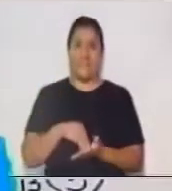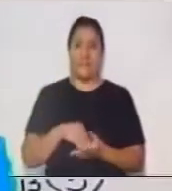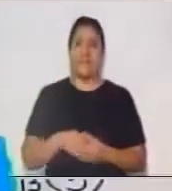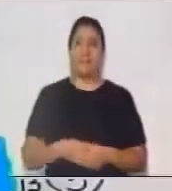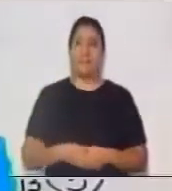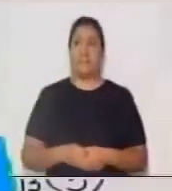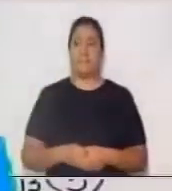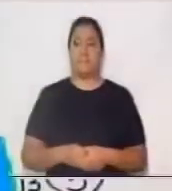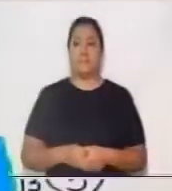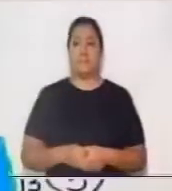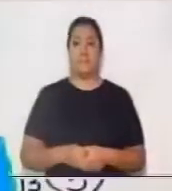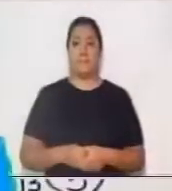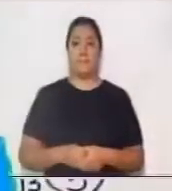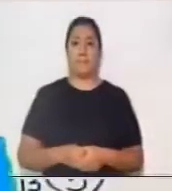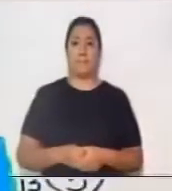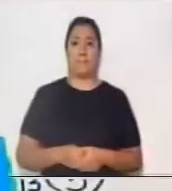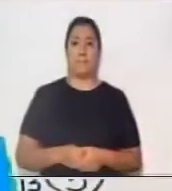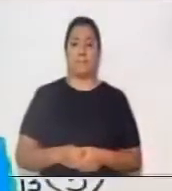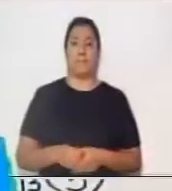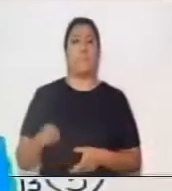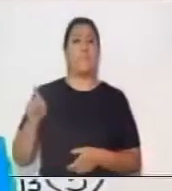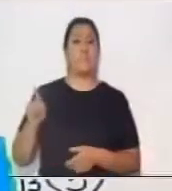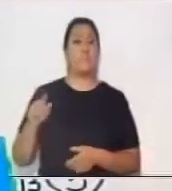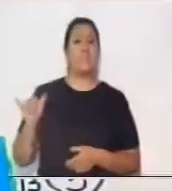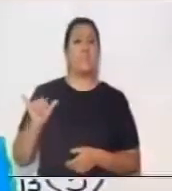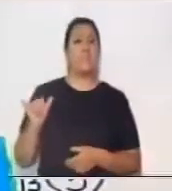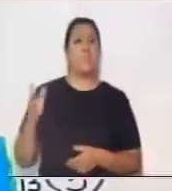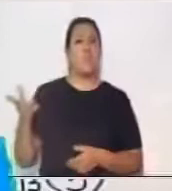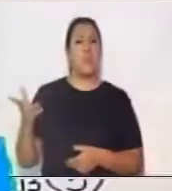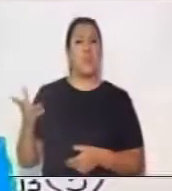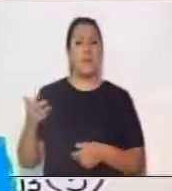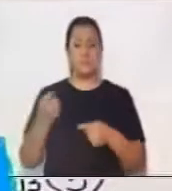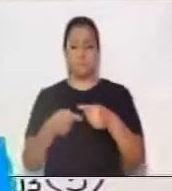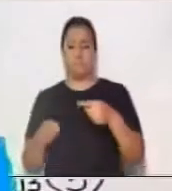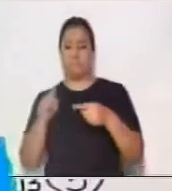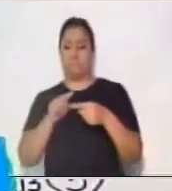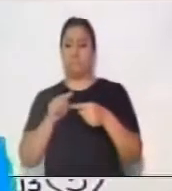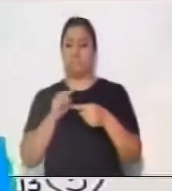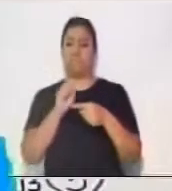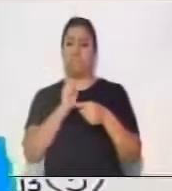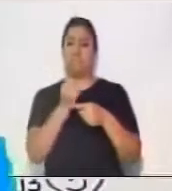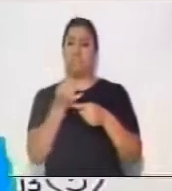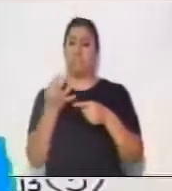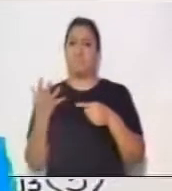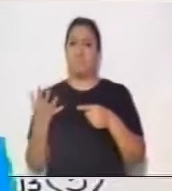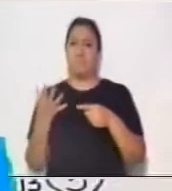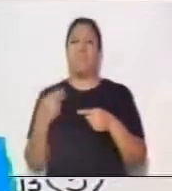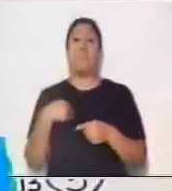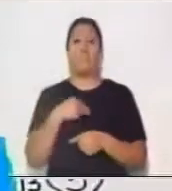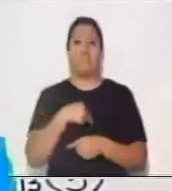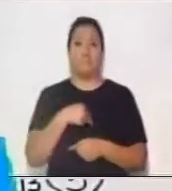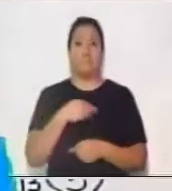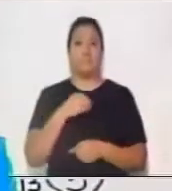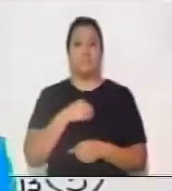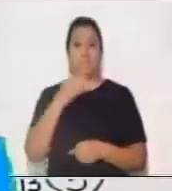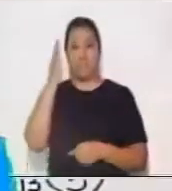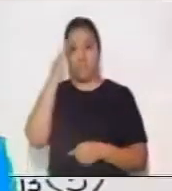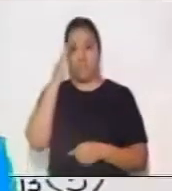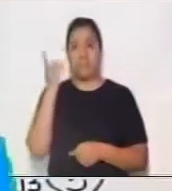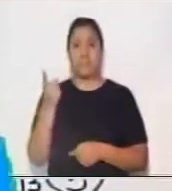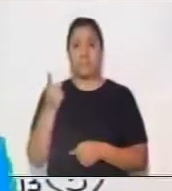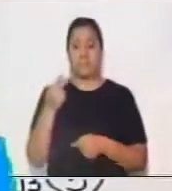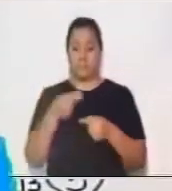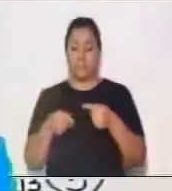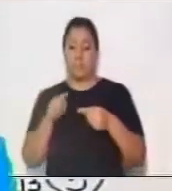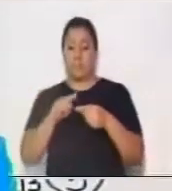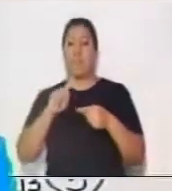tienda de abarrotes, localitos. ¡Ay, es lindo! Alex, te suena muy bien. El dinero siempre se oye bien,